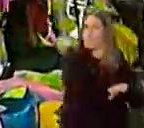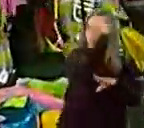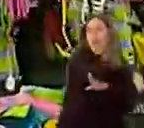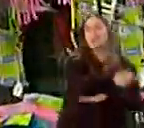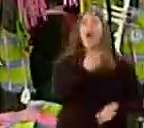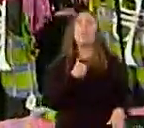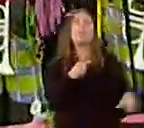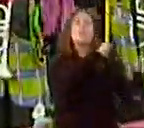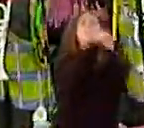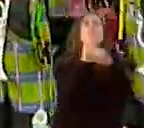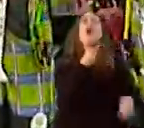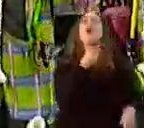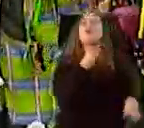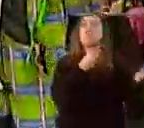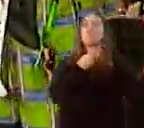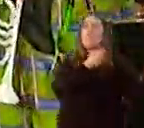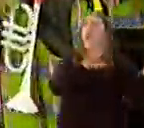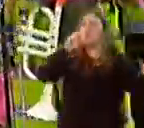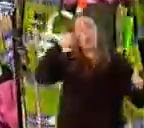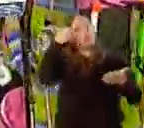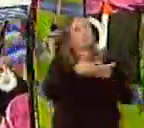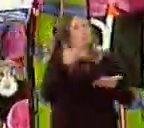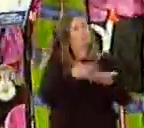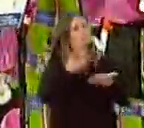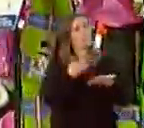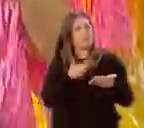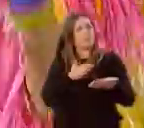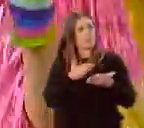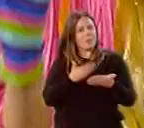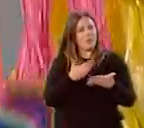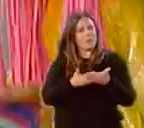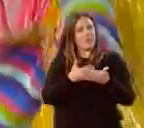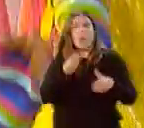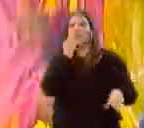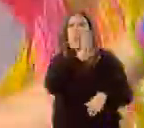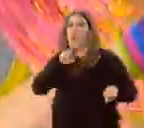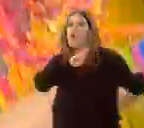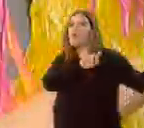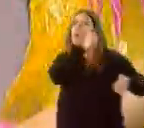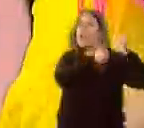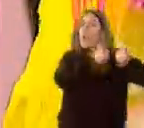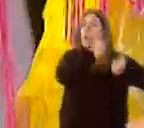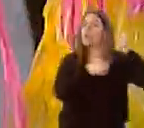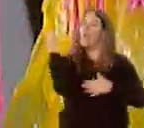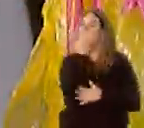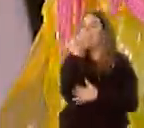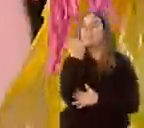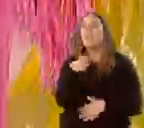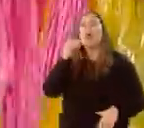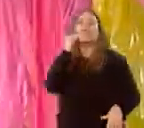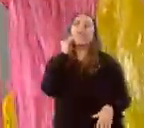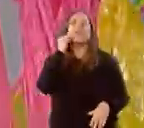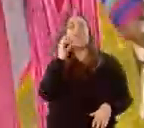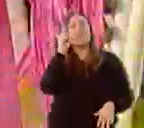mulas pero ya los comprobantes era mejor de tu concurso pues los hielos desaniman